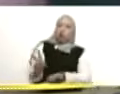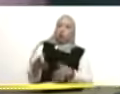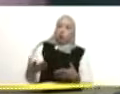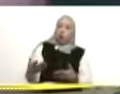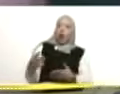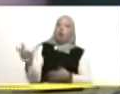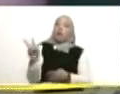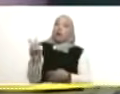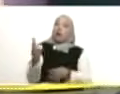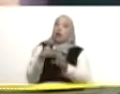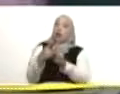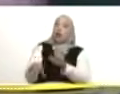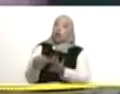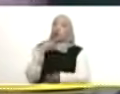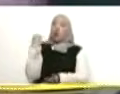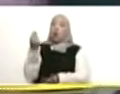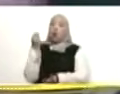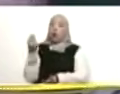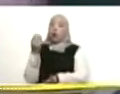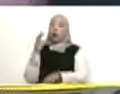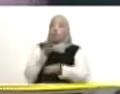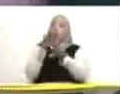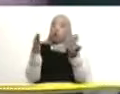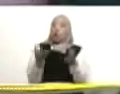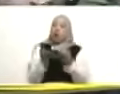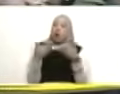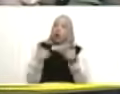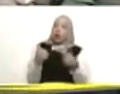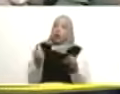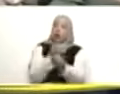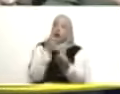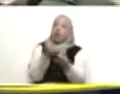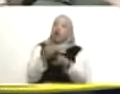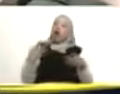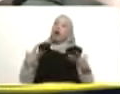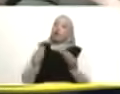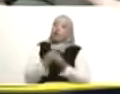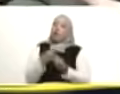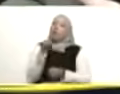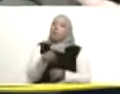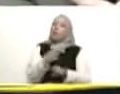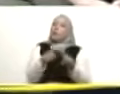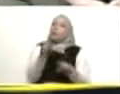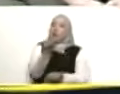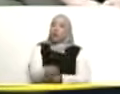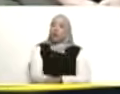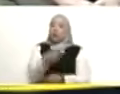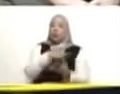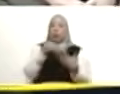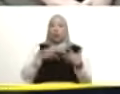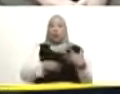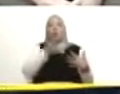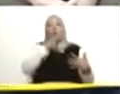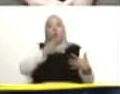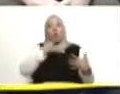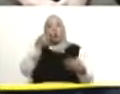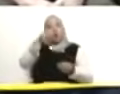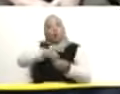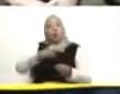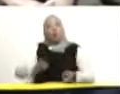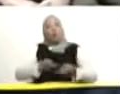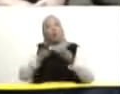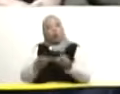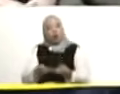nuestro derecho como jóvenes a un planeta sano y a trabajar para ello. Pero además también un programa muy bonito dentro del